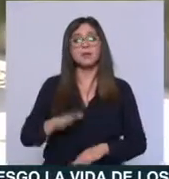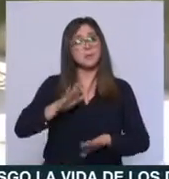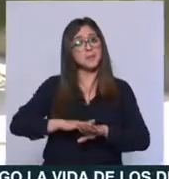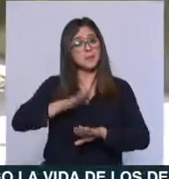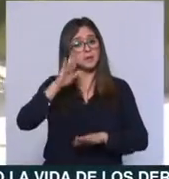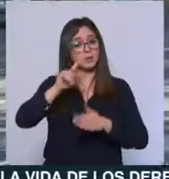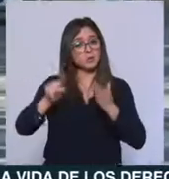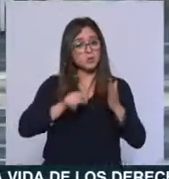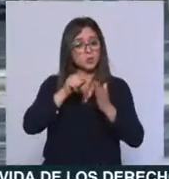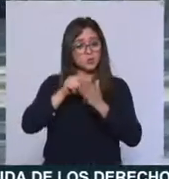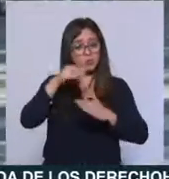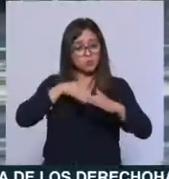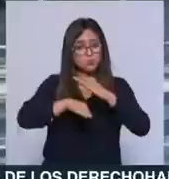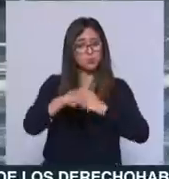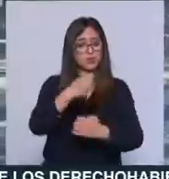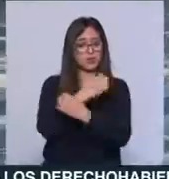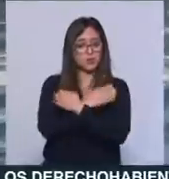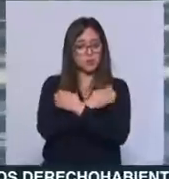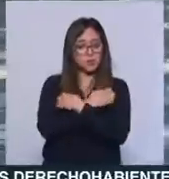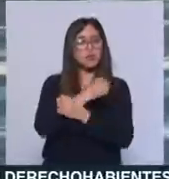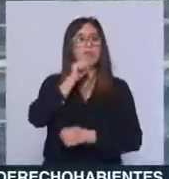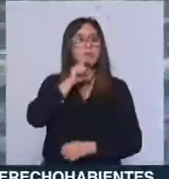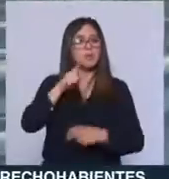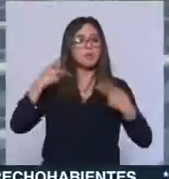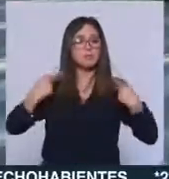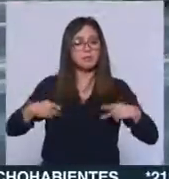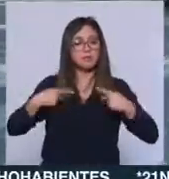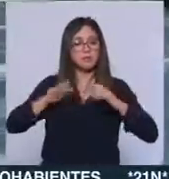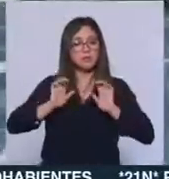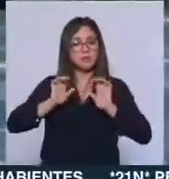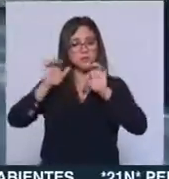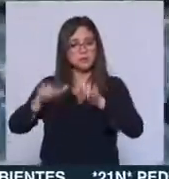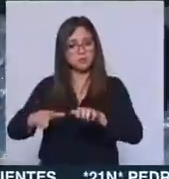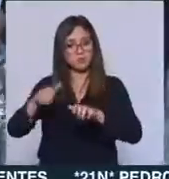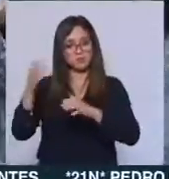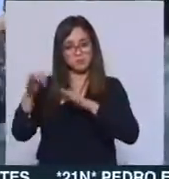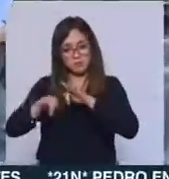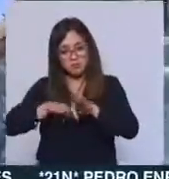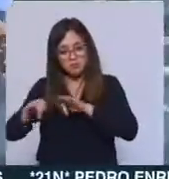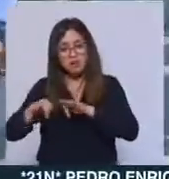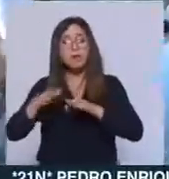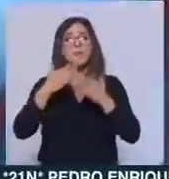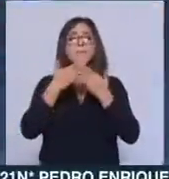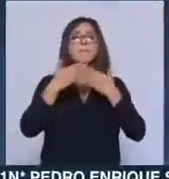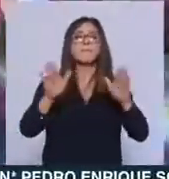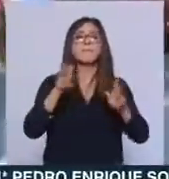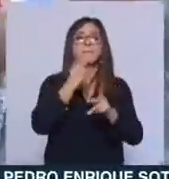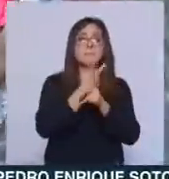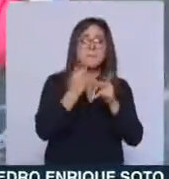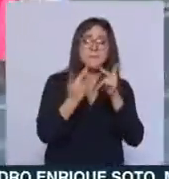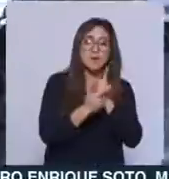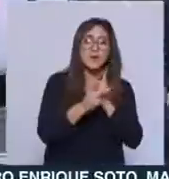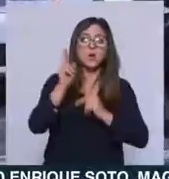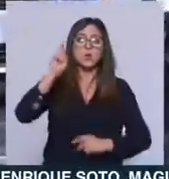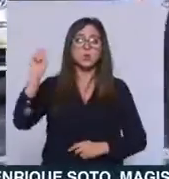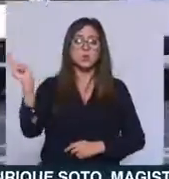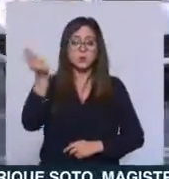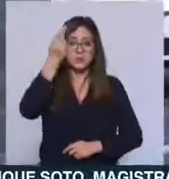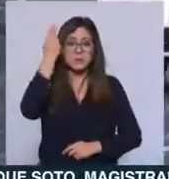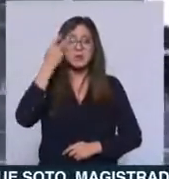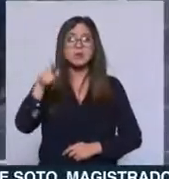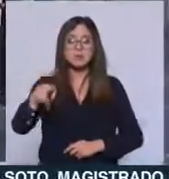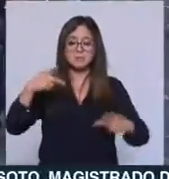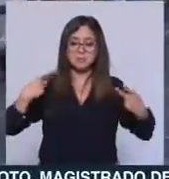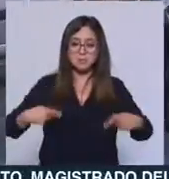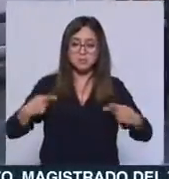la educación, acceso al empleo, apertura de nuevas preparatorias y universidades para que los jóvenes tengan la oportunidad